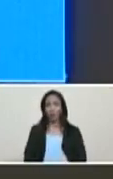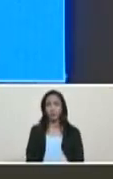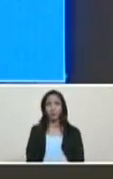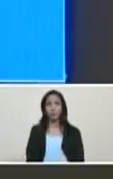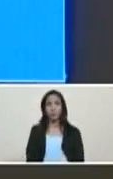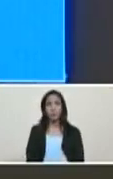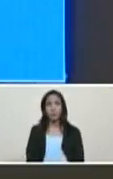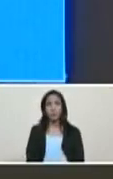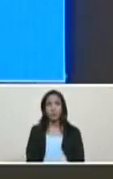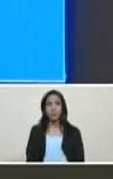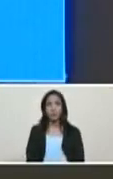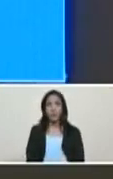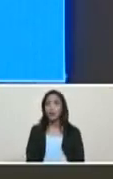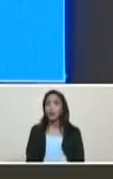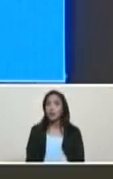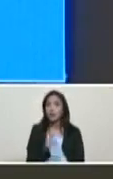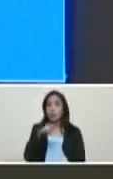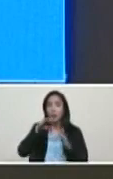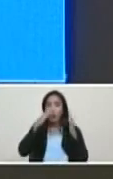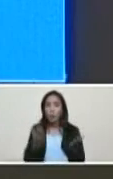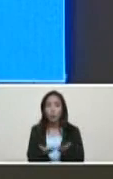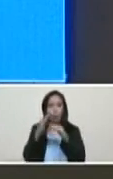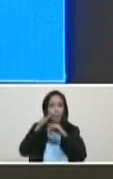y que odia y subestima al mundo entero.